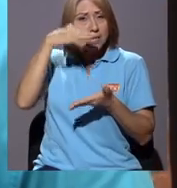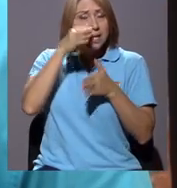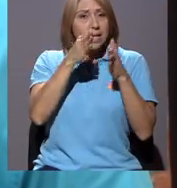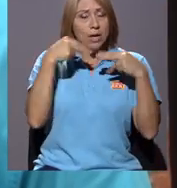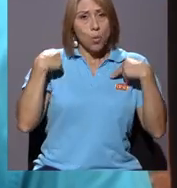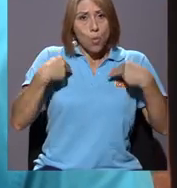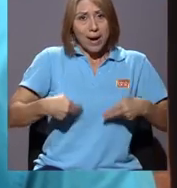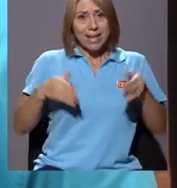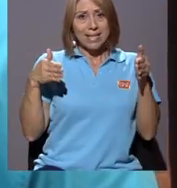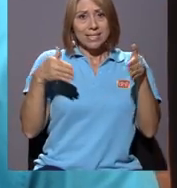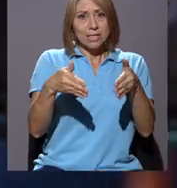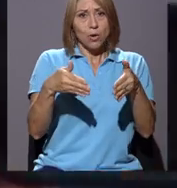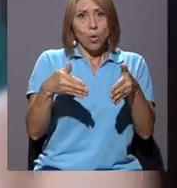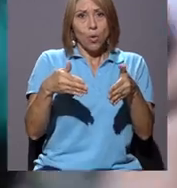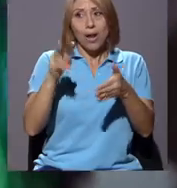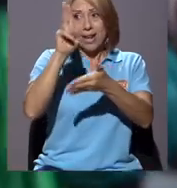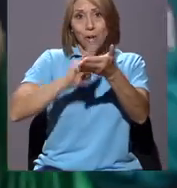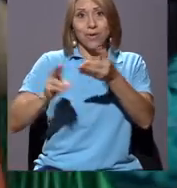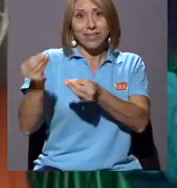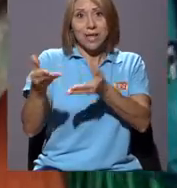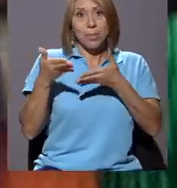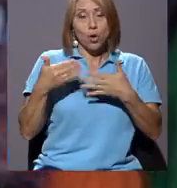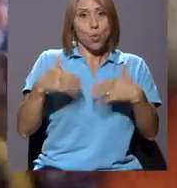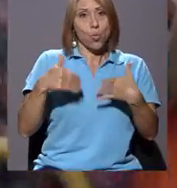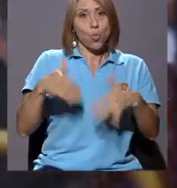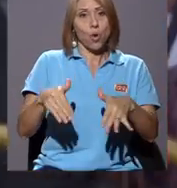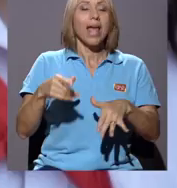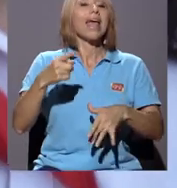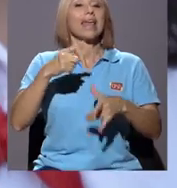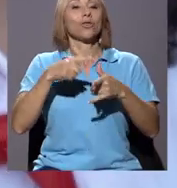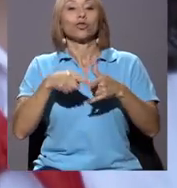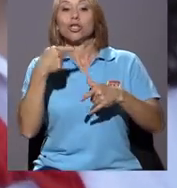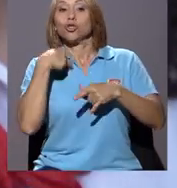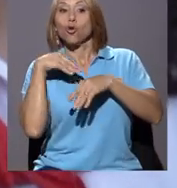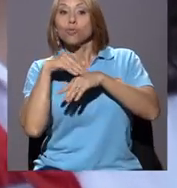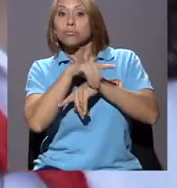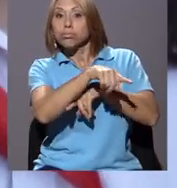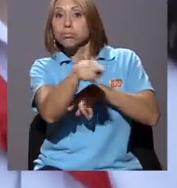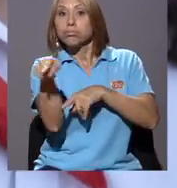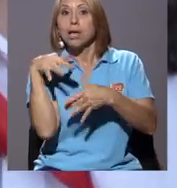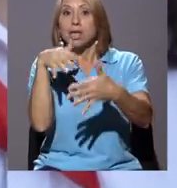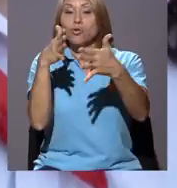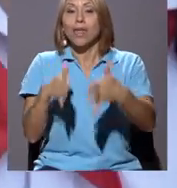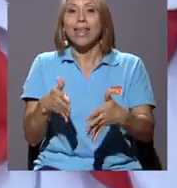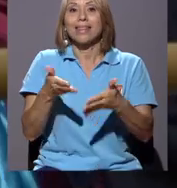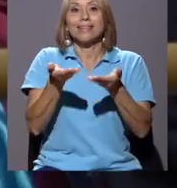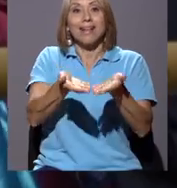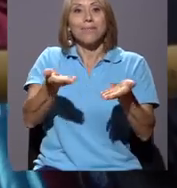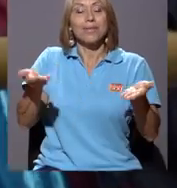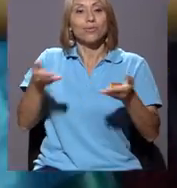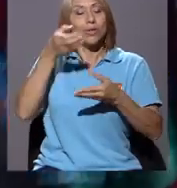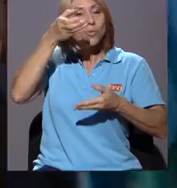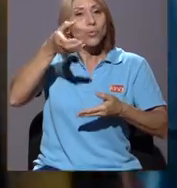pienso me aportó más, generar en los estudiantes elementos de cultura, de identidad.